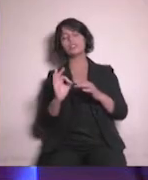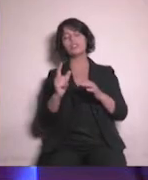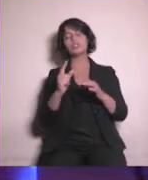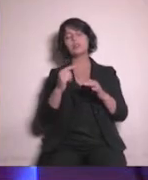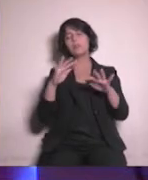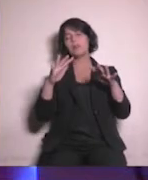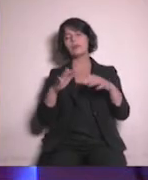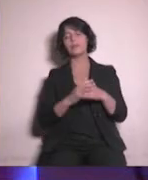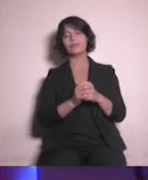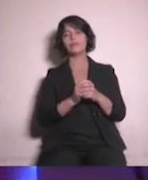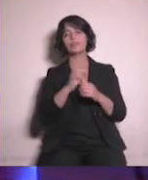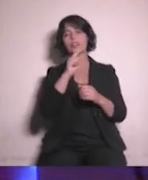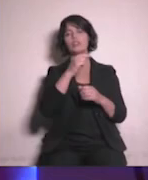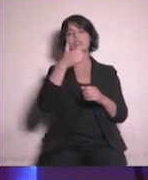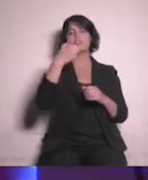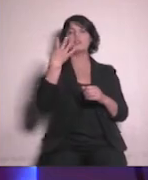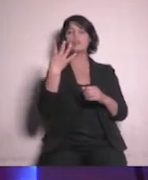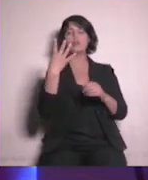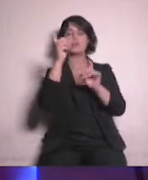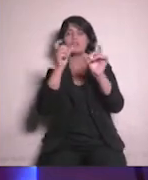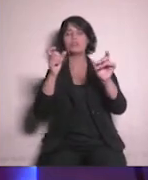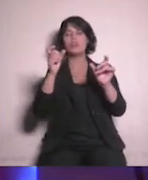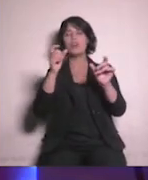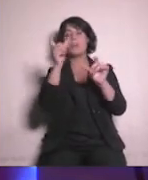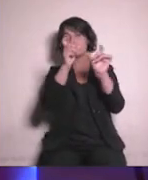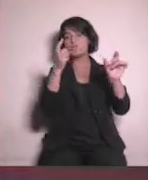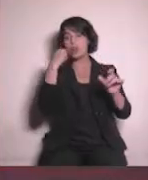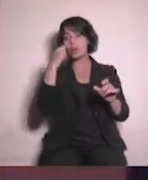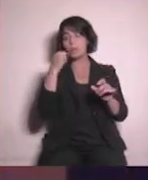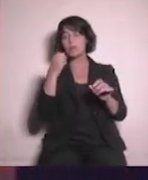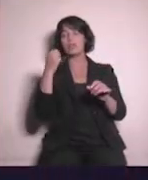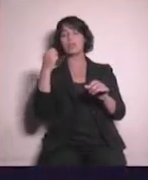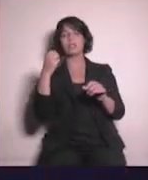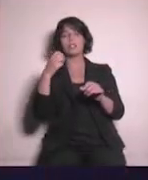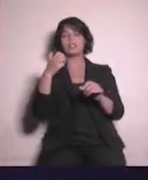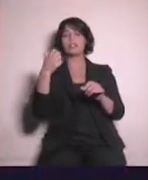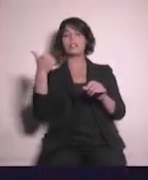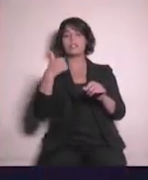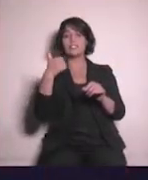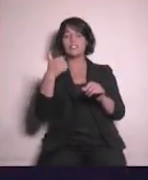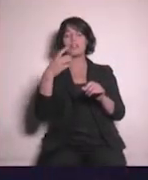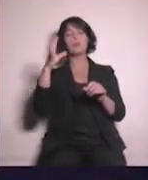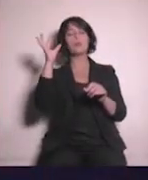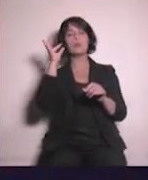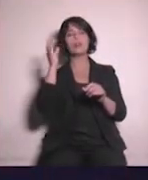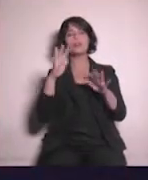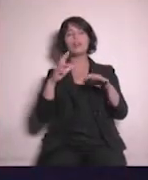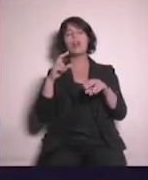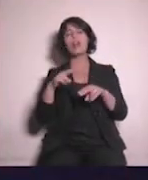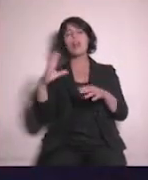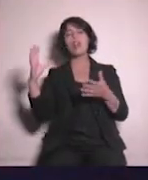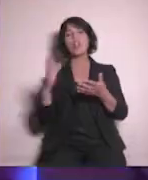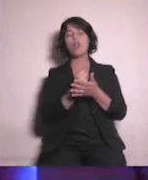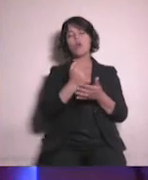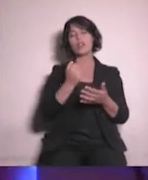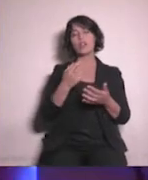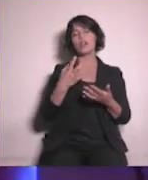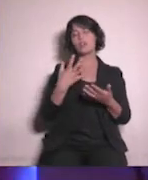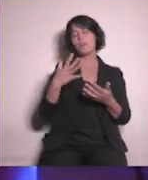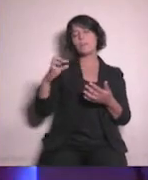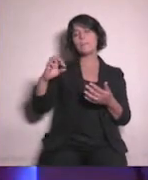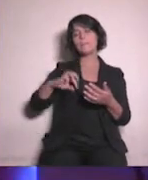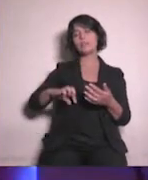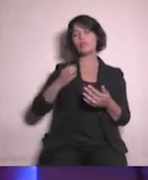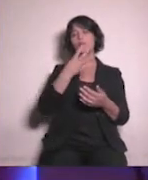Ellos, 64% de ellos hombres, 36% de mujeres, lograron pensiones promedio de los 477